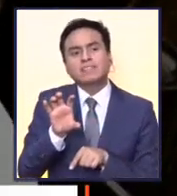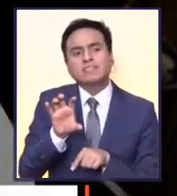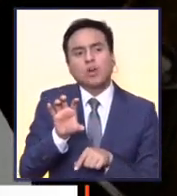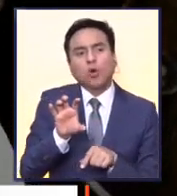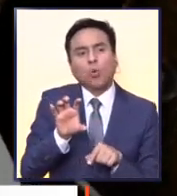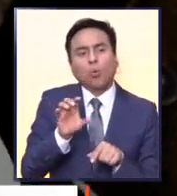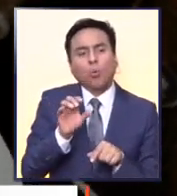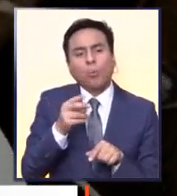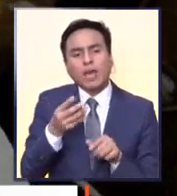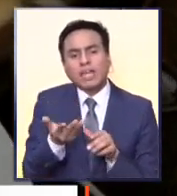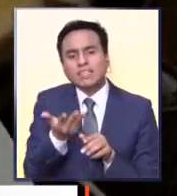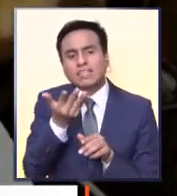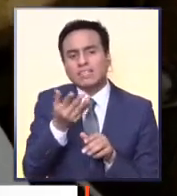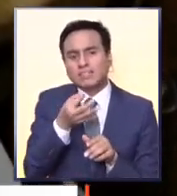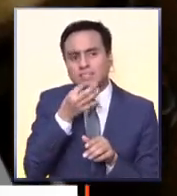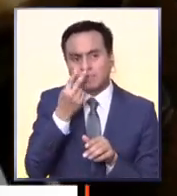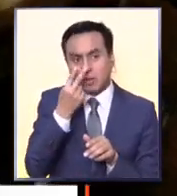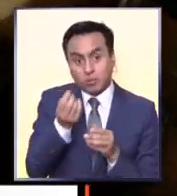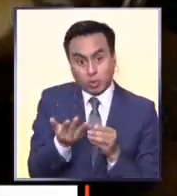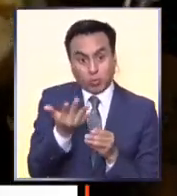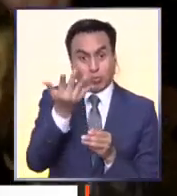humeantes. Uy, miren el jugo cómo salió.